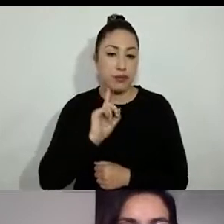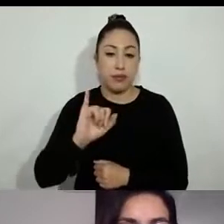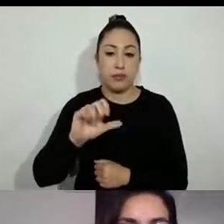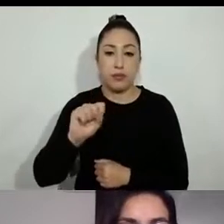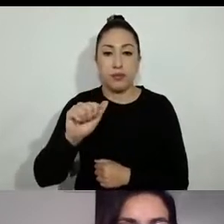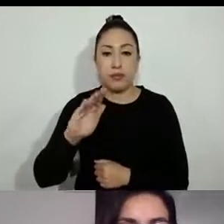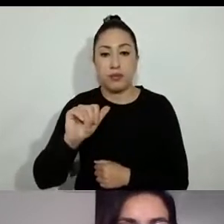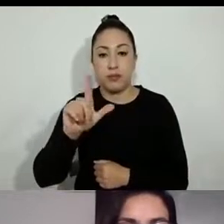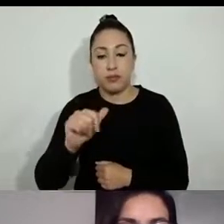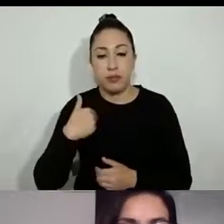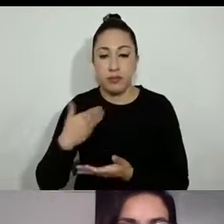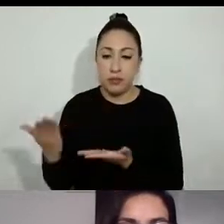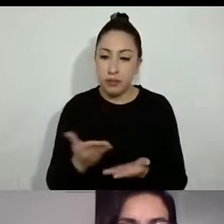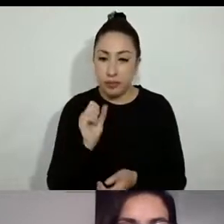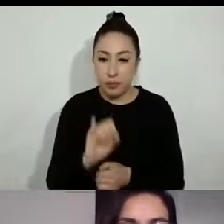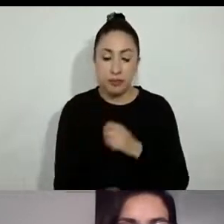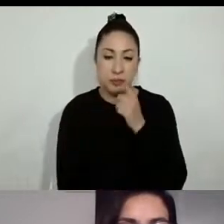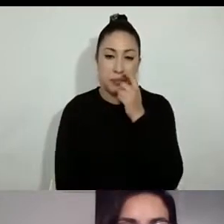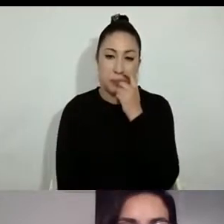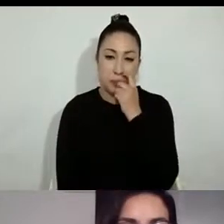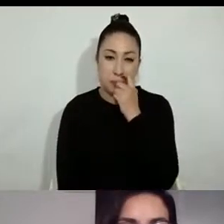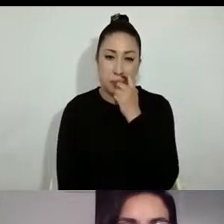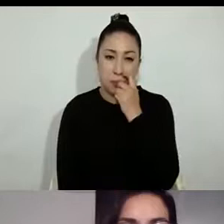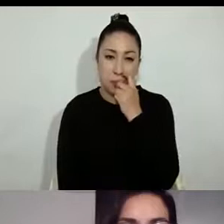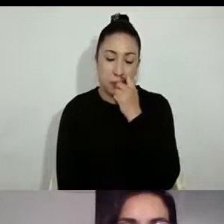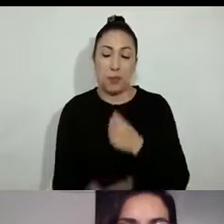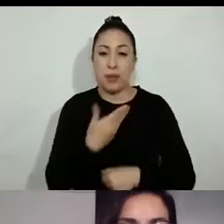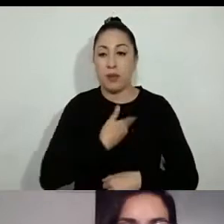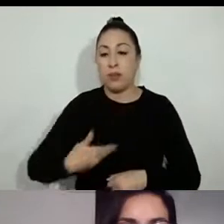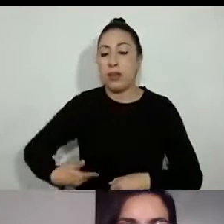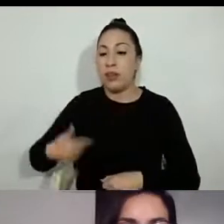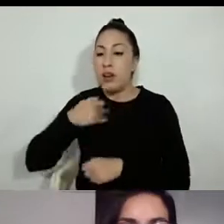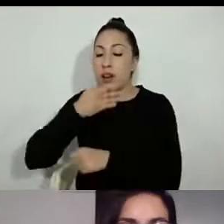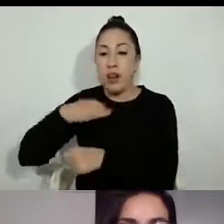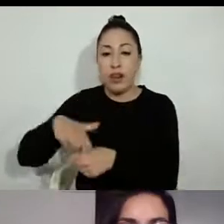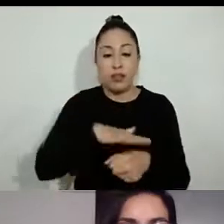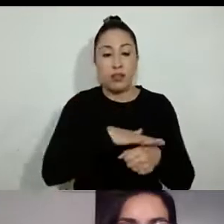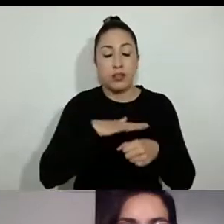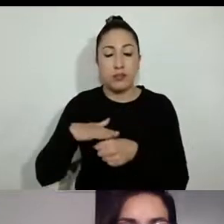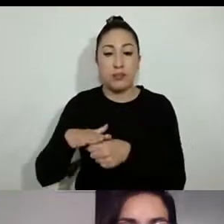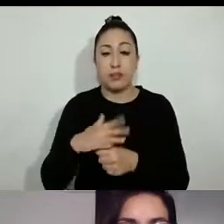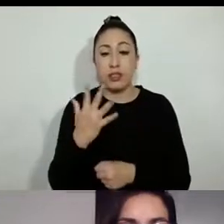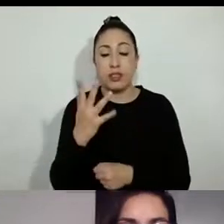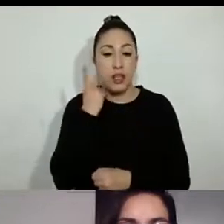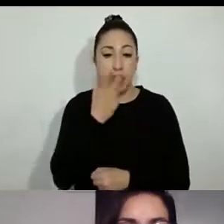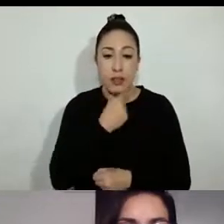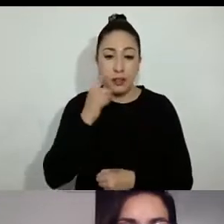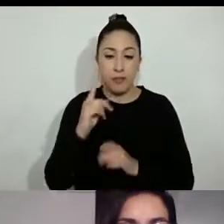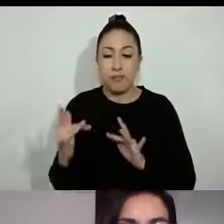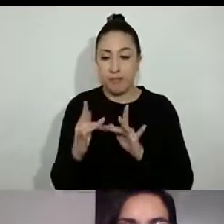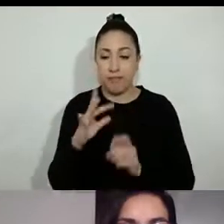Rosales Herrera, presente. Diputado presidente, tenemos una asistencia de 5 diputadas y